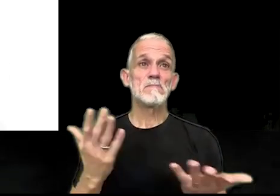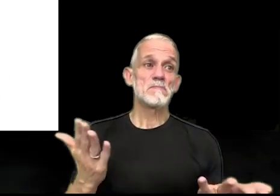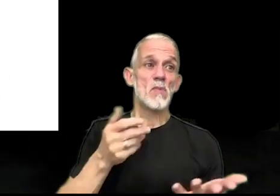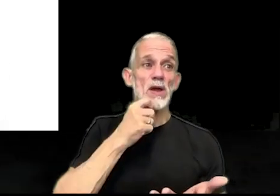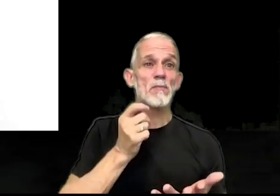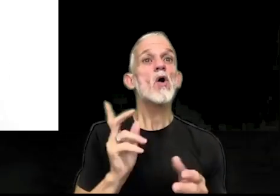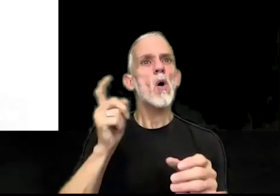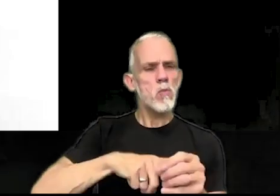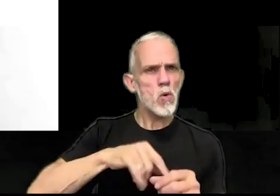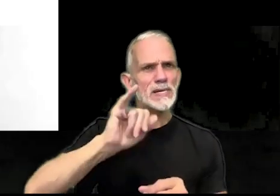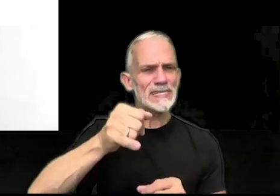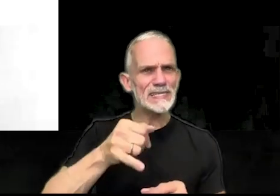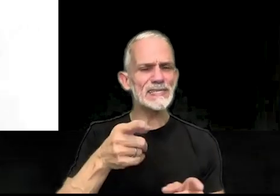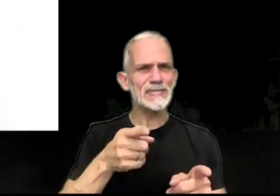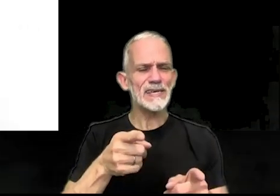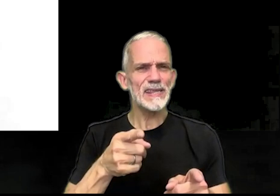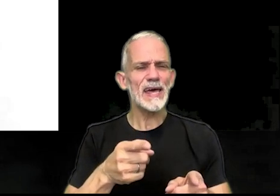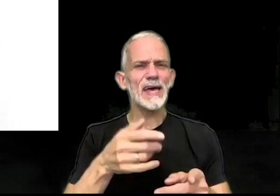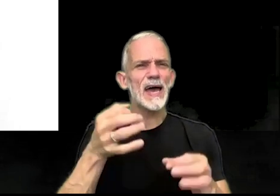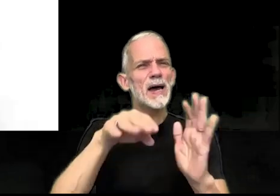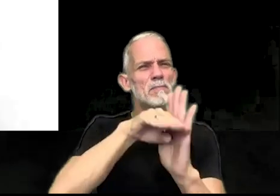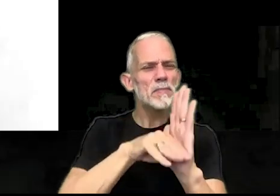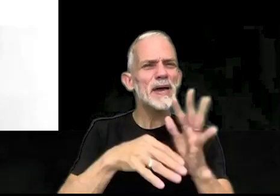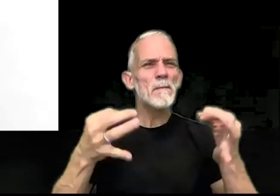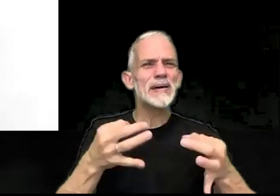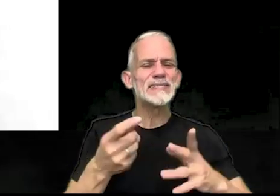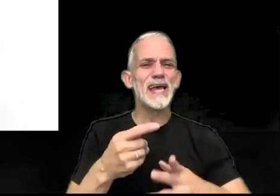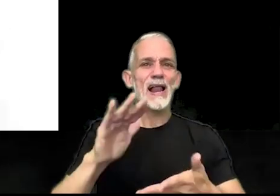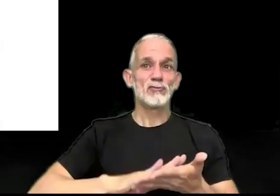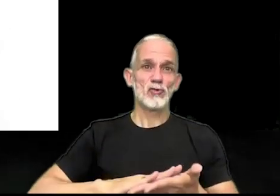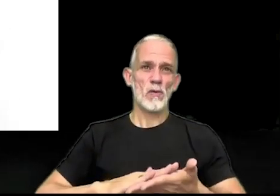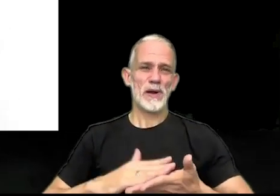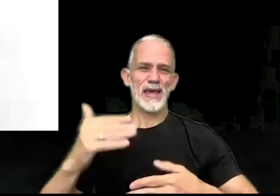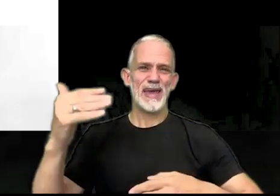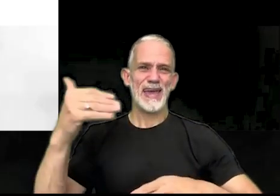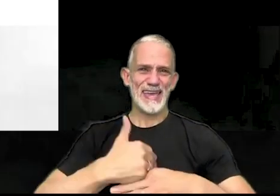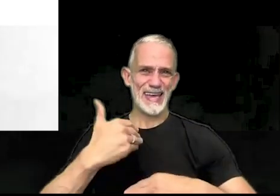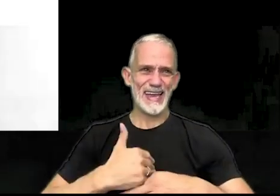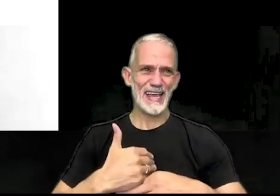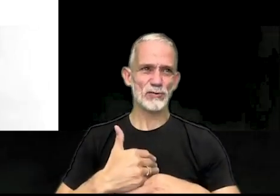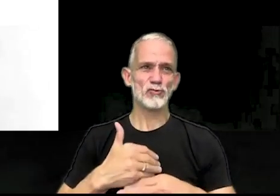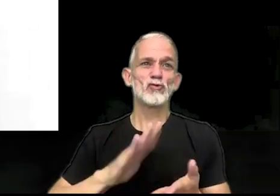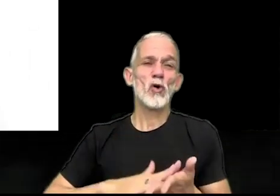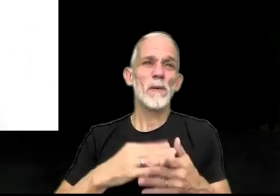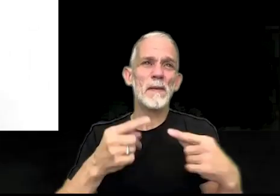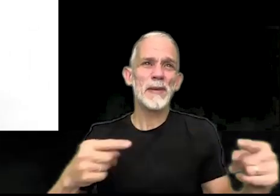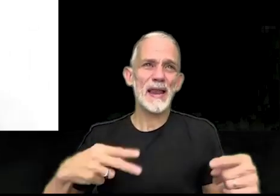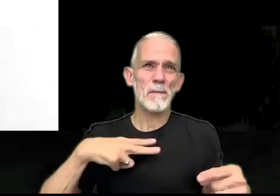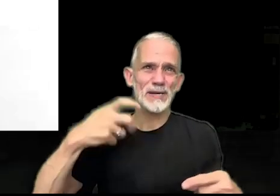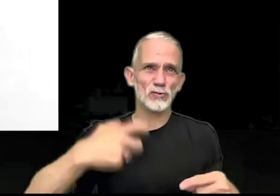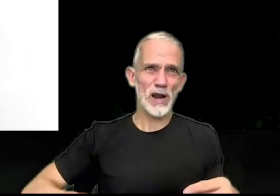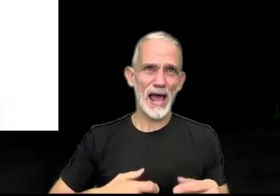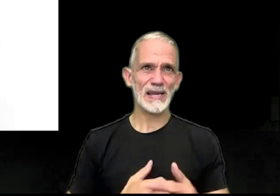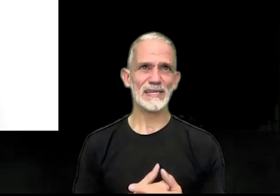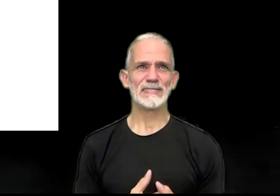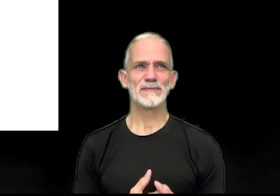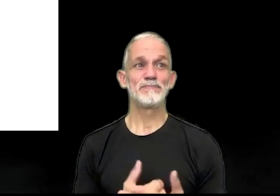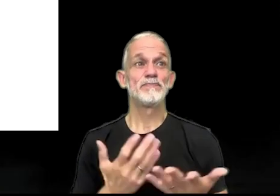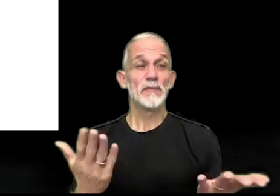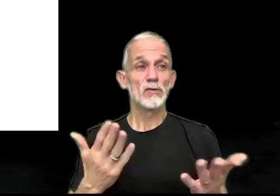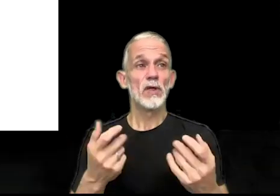adhirieron al beneficio de este régimen especial de ingresos sobre bienes personales, el